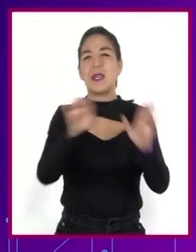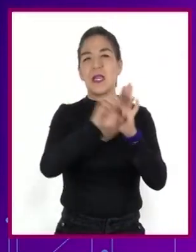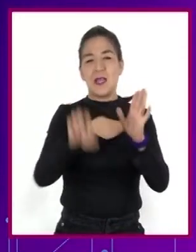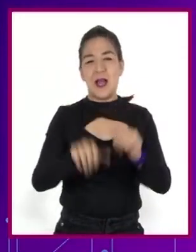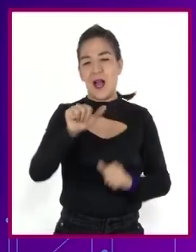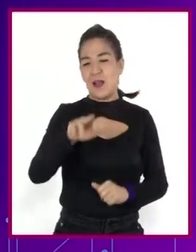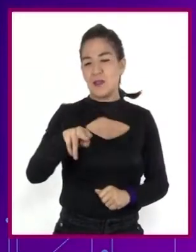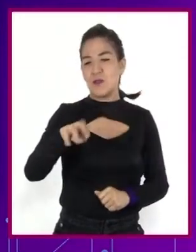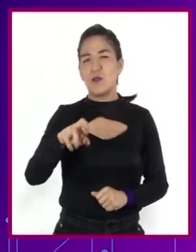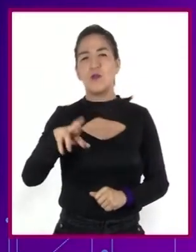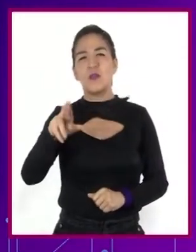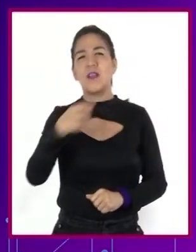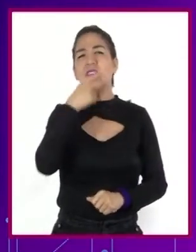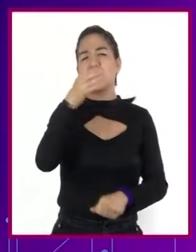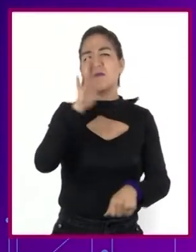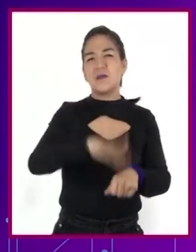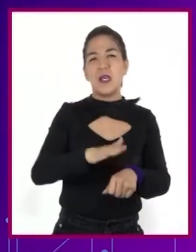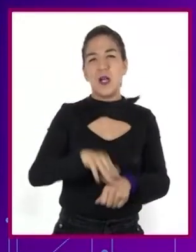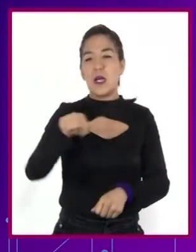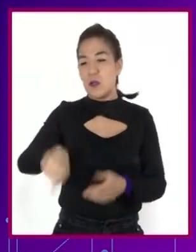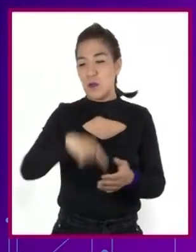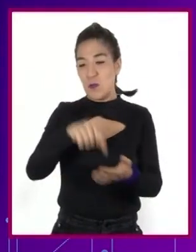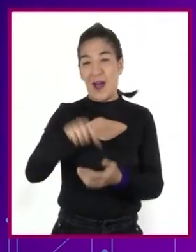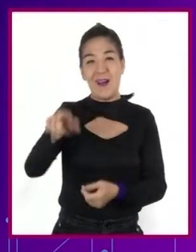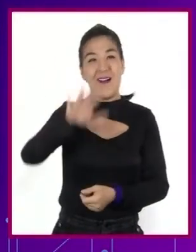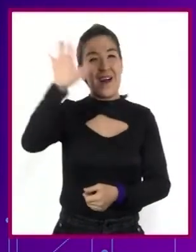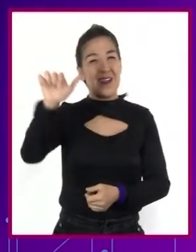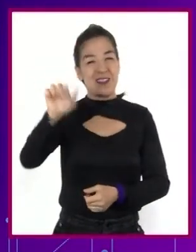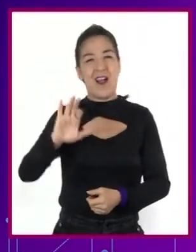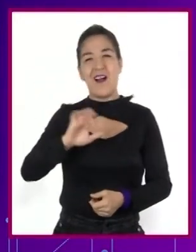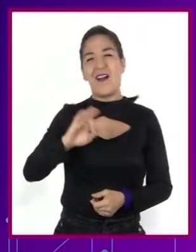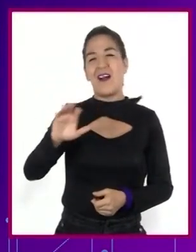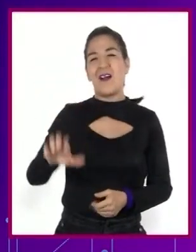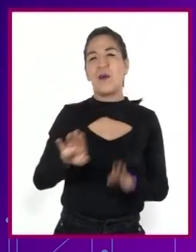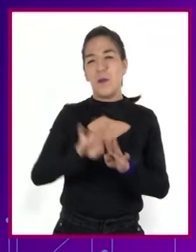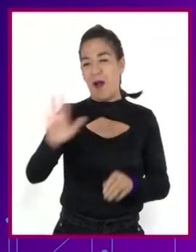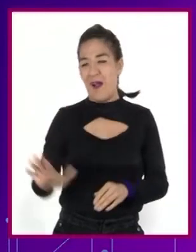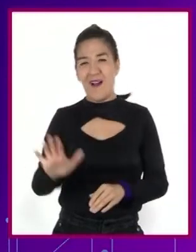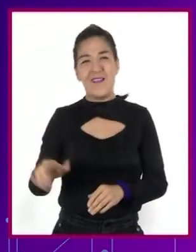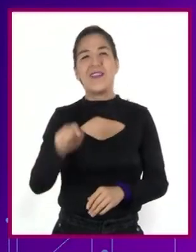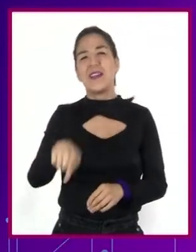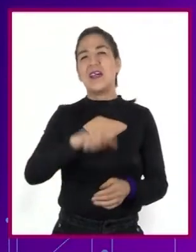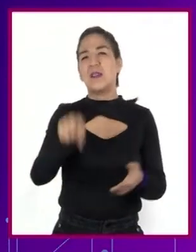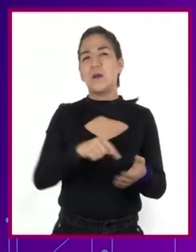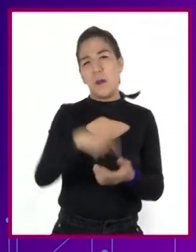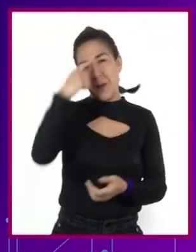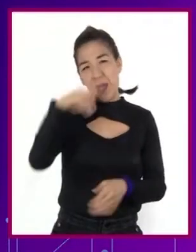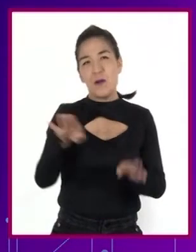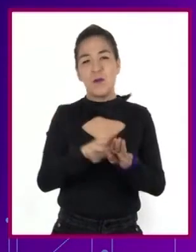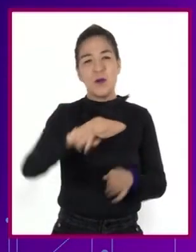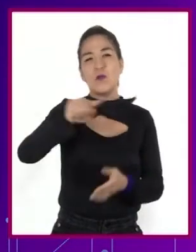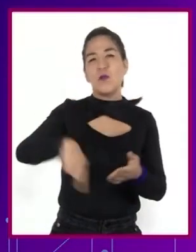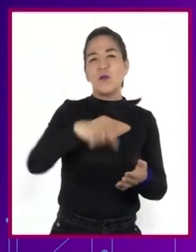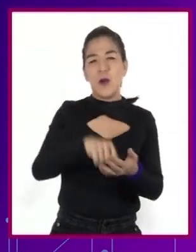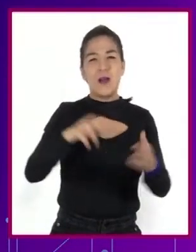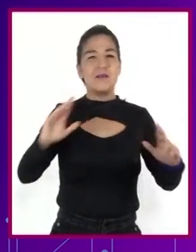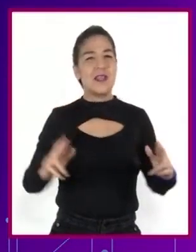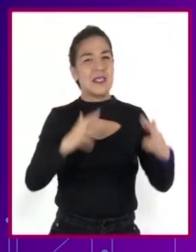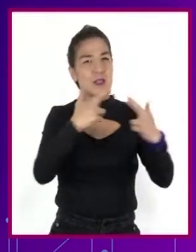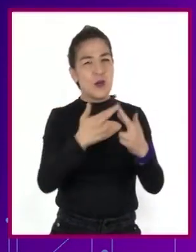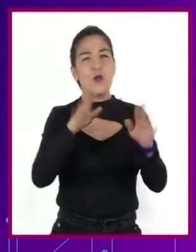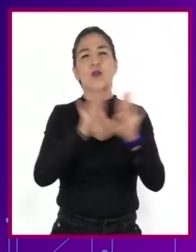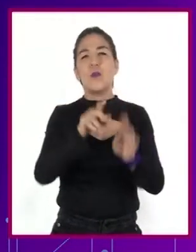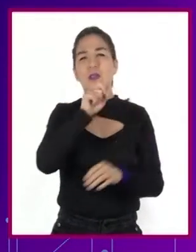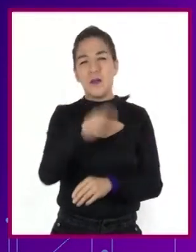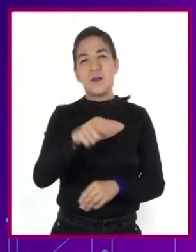ACNUR reporta que los conflictos locales en Asia y África principalmente han contribuido a que minorías religiosas o raciales se vean